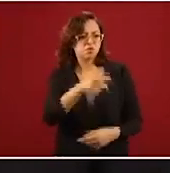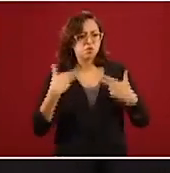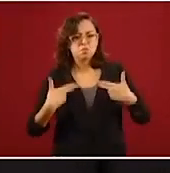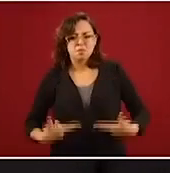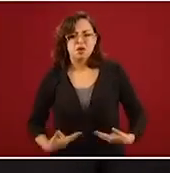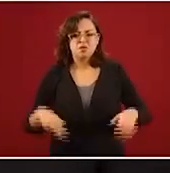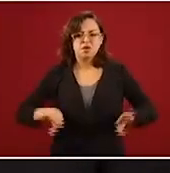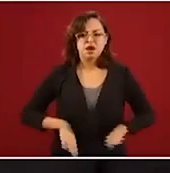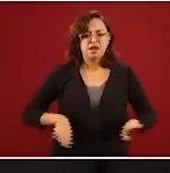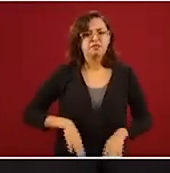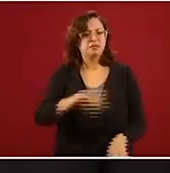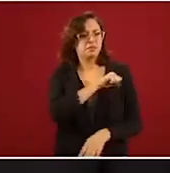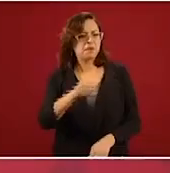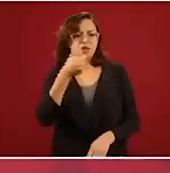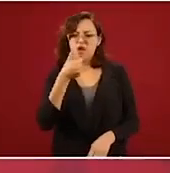y